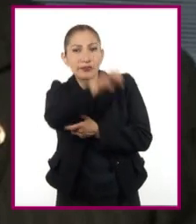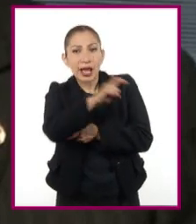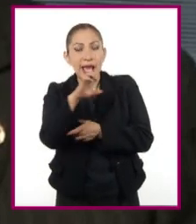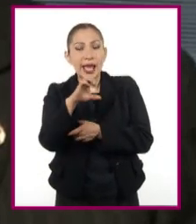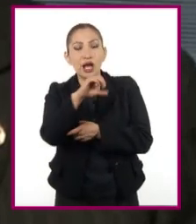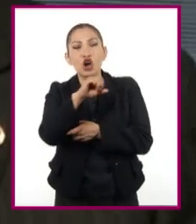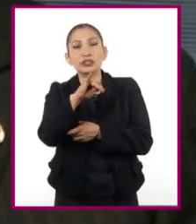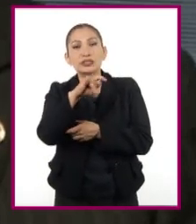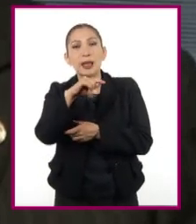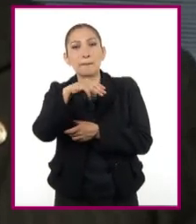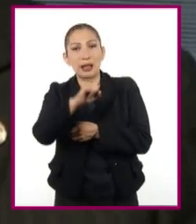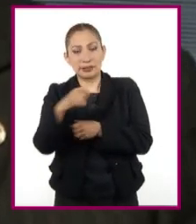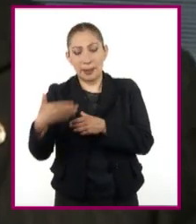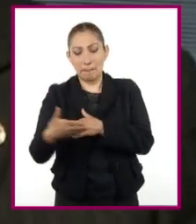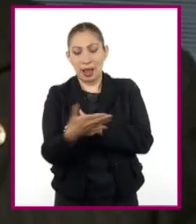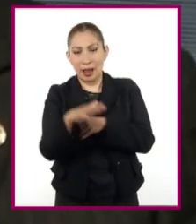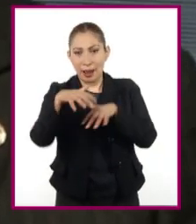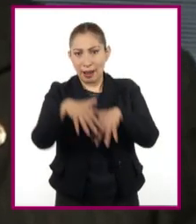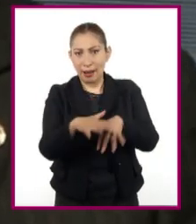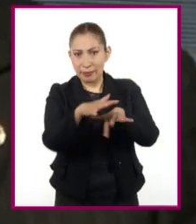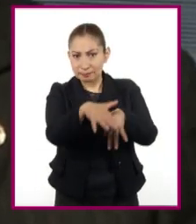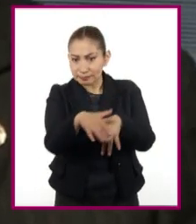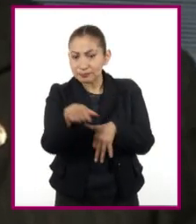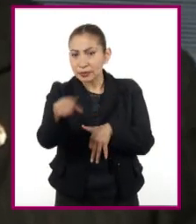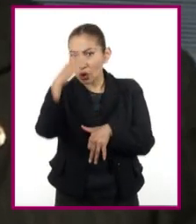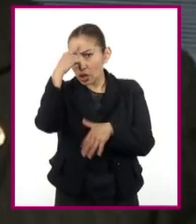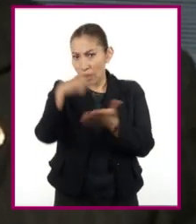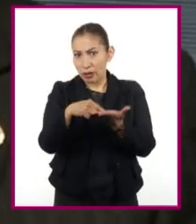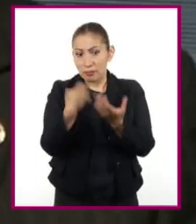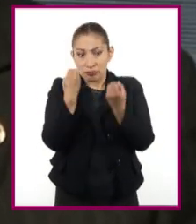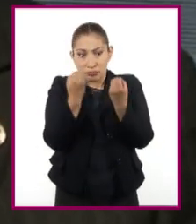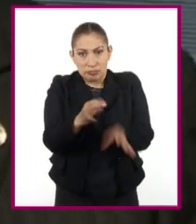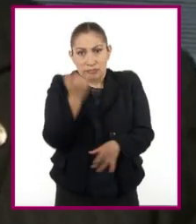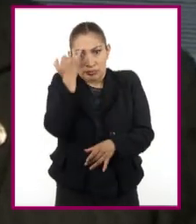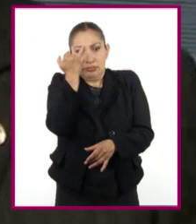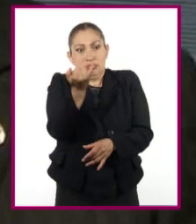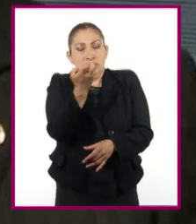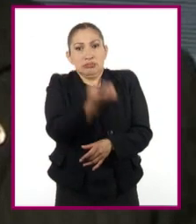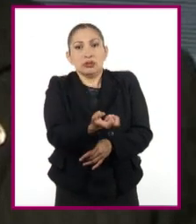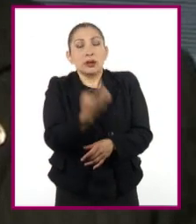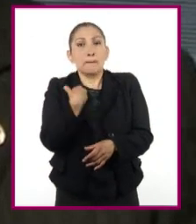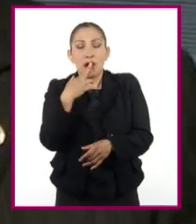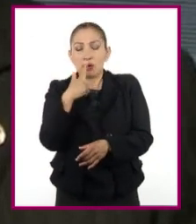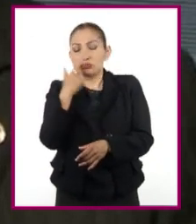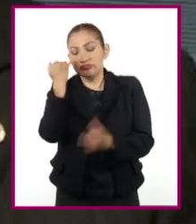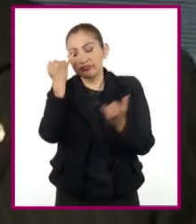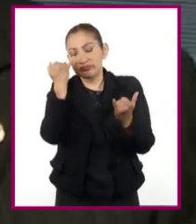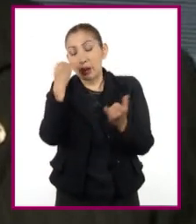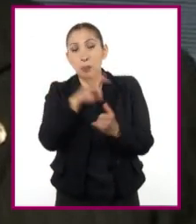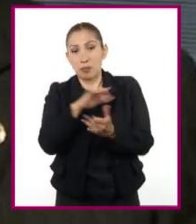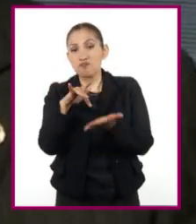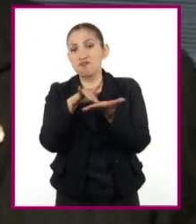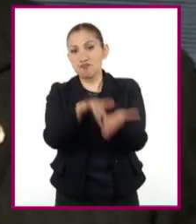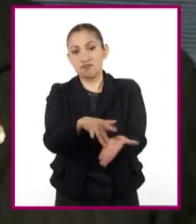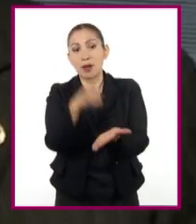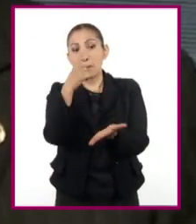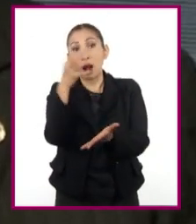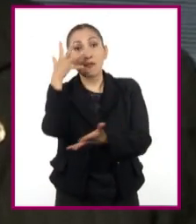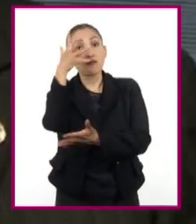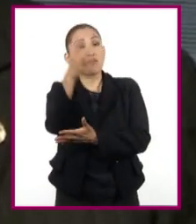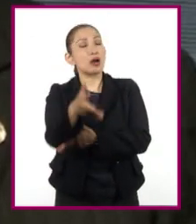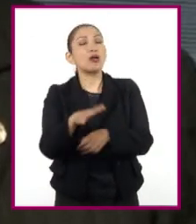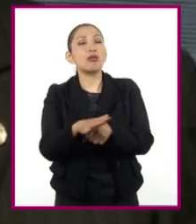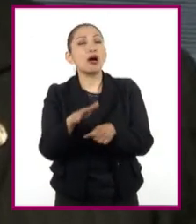los ecosistemas pesqueros. Entonces, en ambos casos creo que es una gran pérdida y creo que la mejor inversión que podemos hacer para el